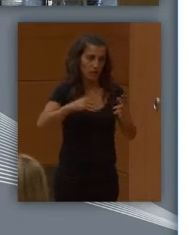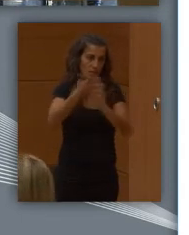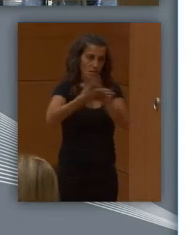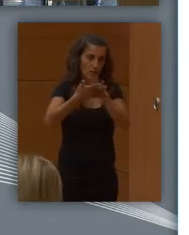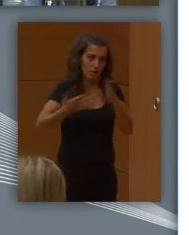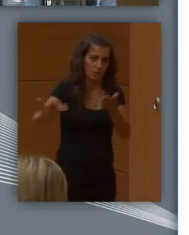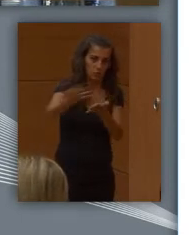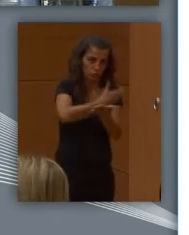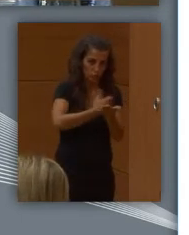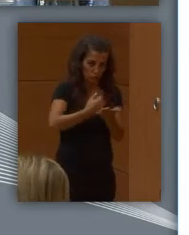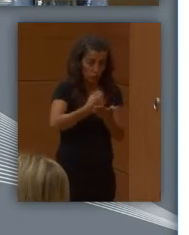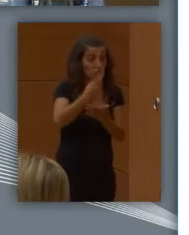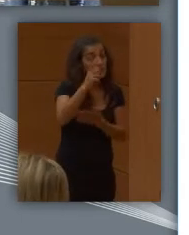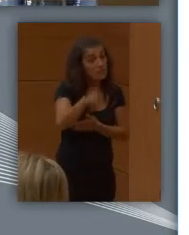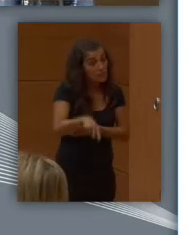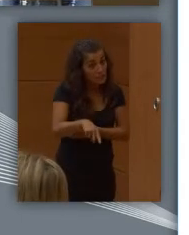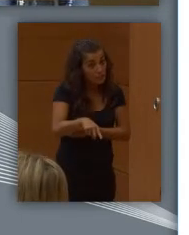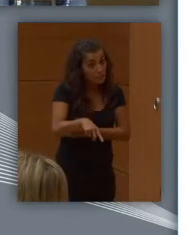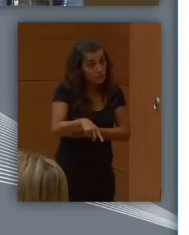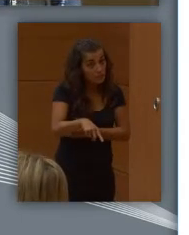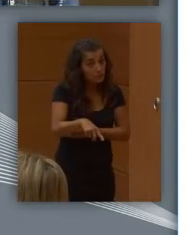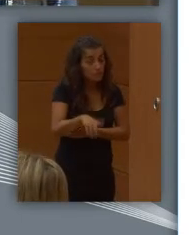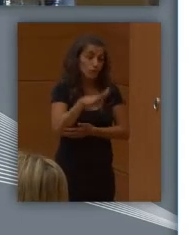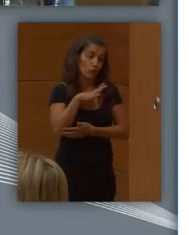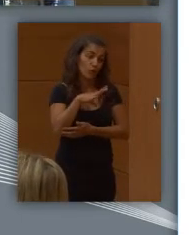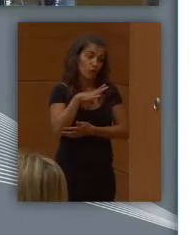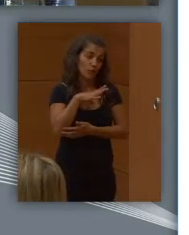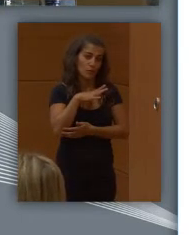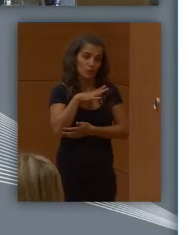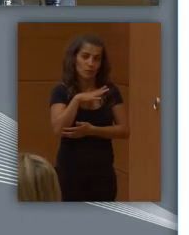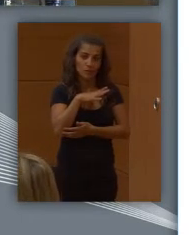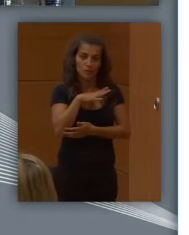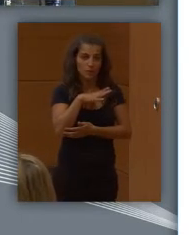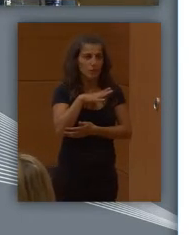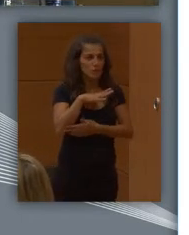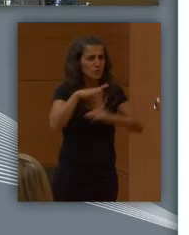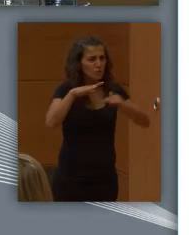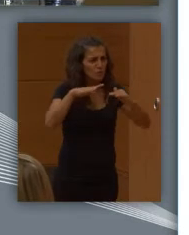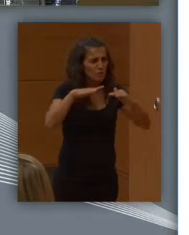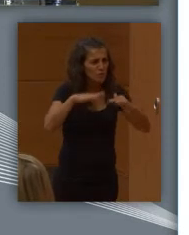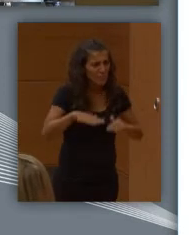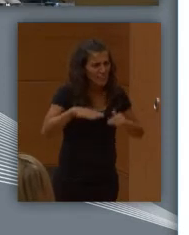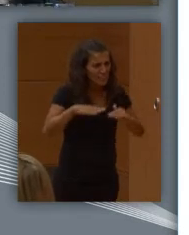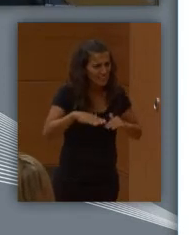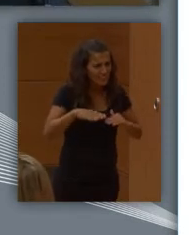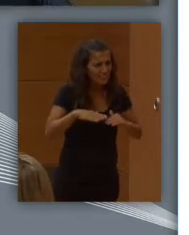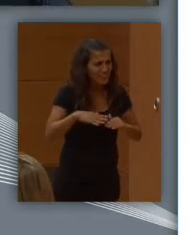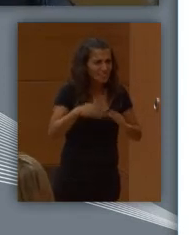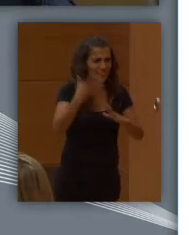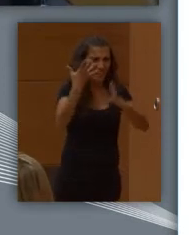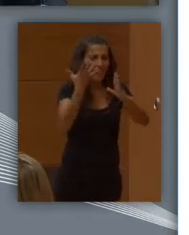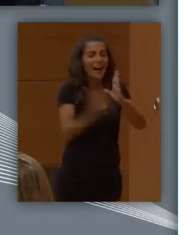todos. Y, por favor, bájensela. Muchísimas gracias.